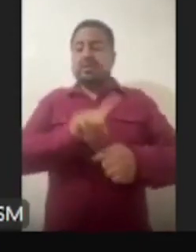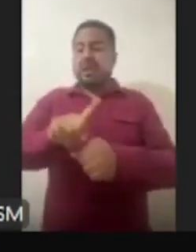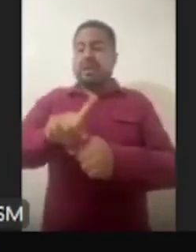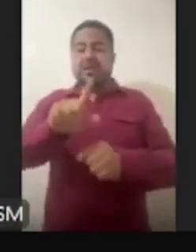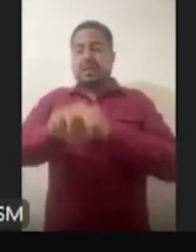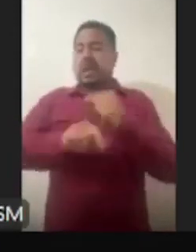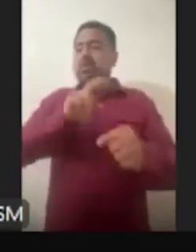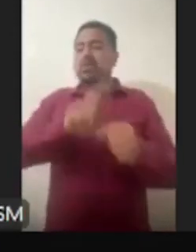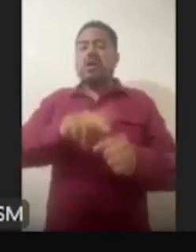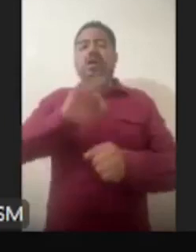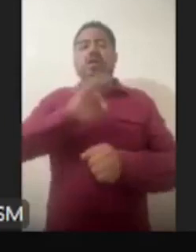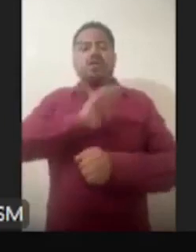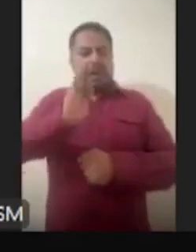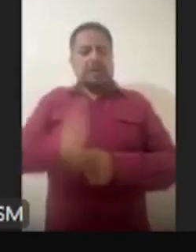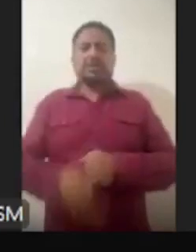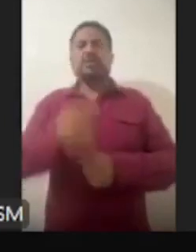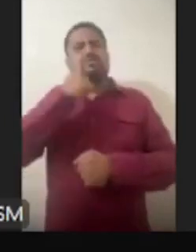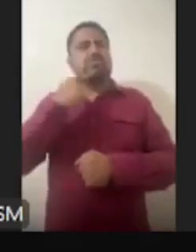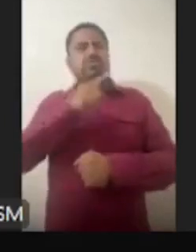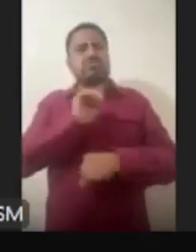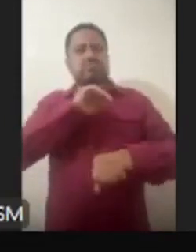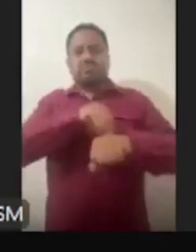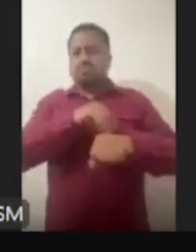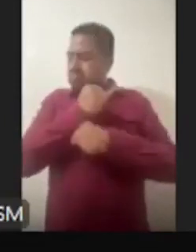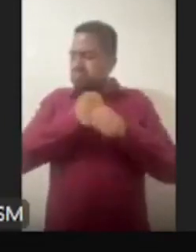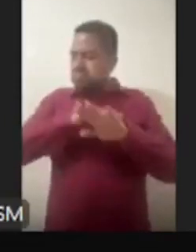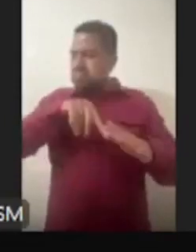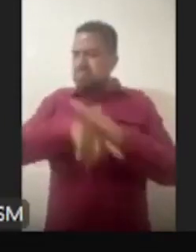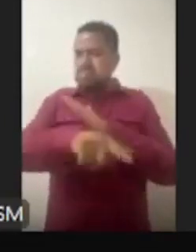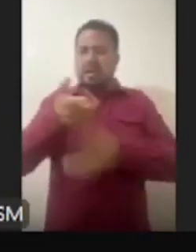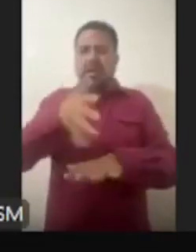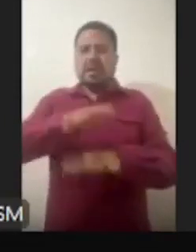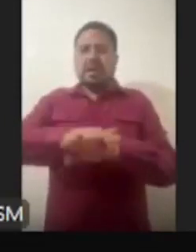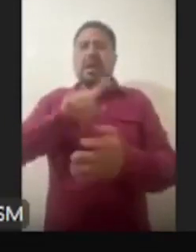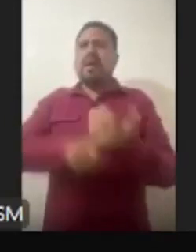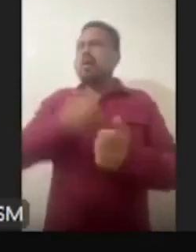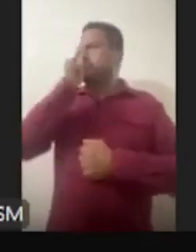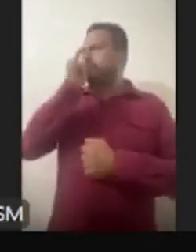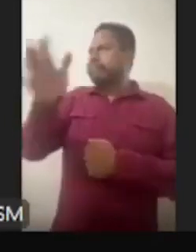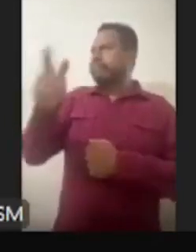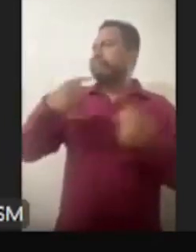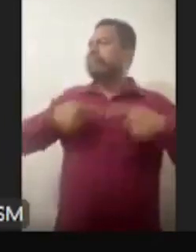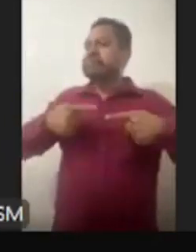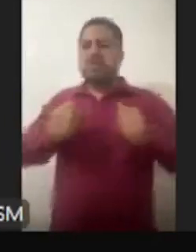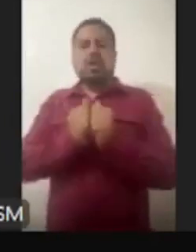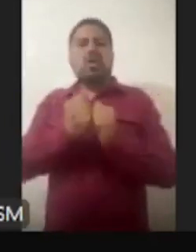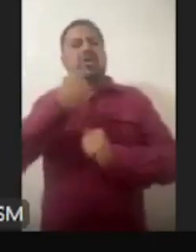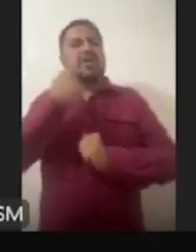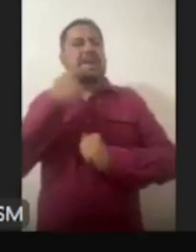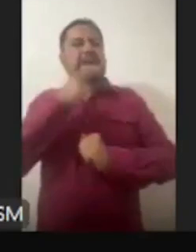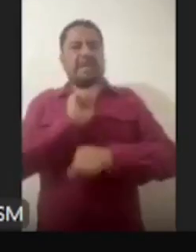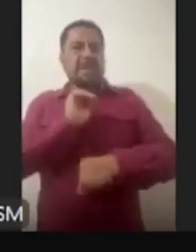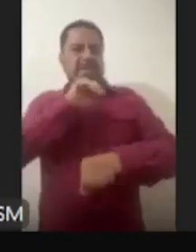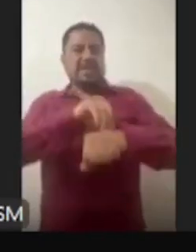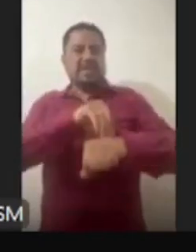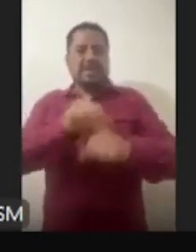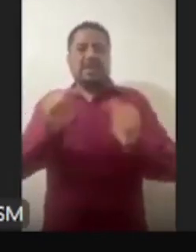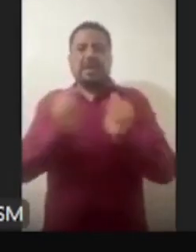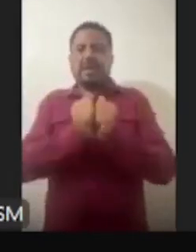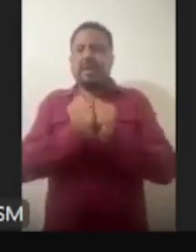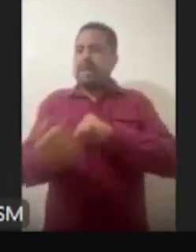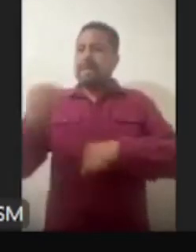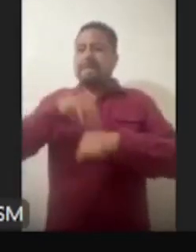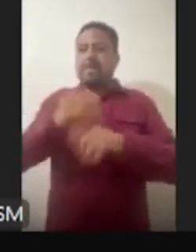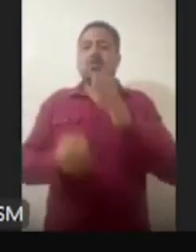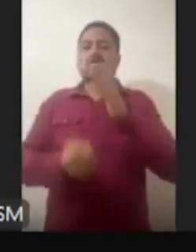quejas presentadas y analizara de forma integral los reclamos de los actores contenidos en sus demandas primigenias y emitiera una nueva resolución en la